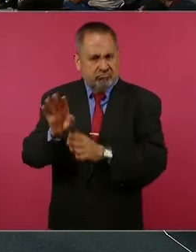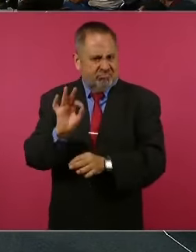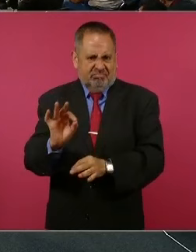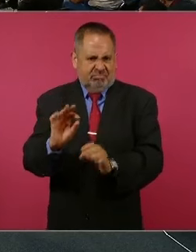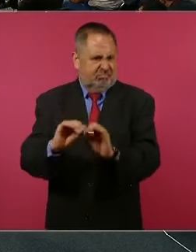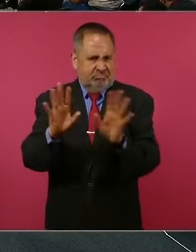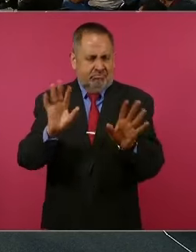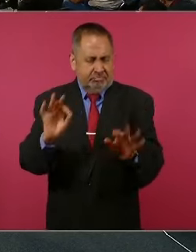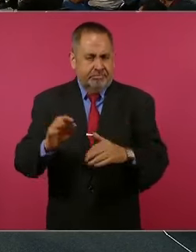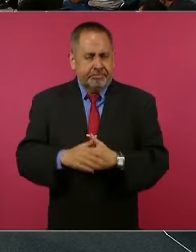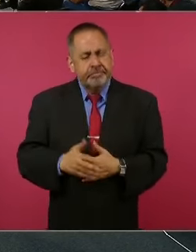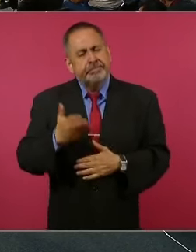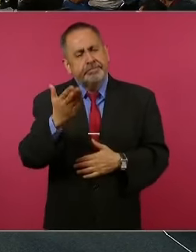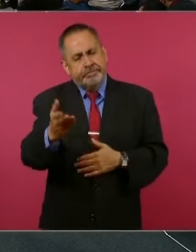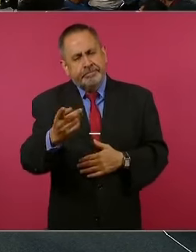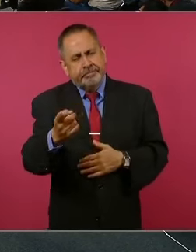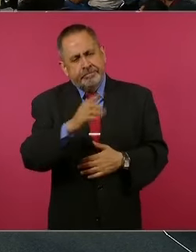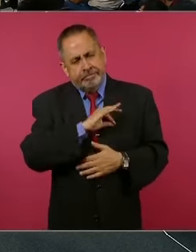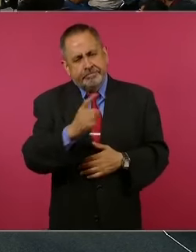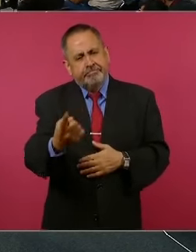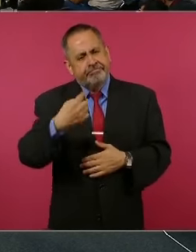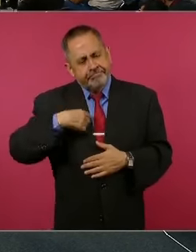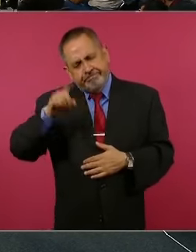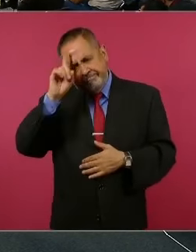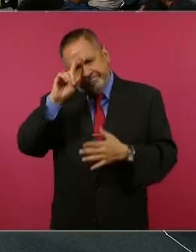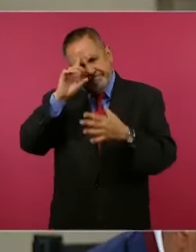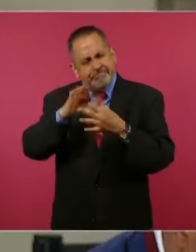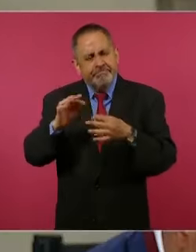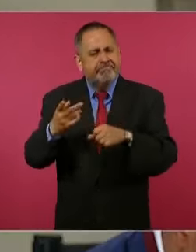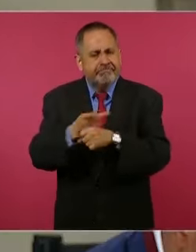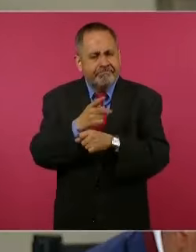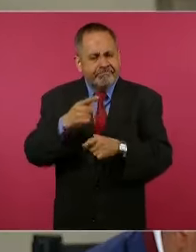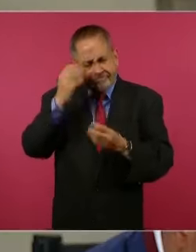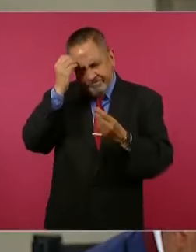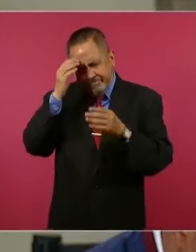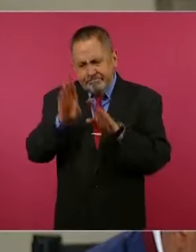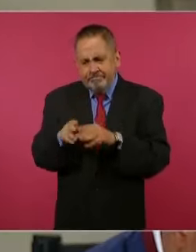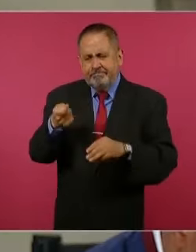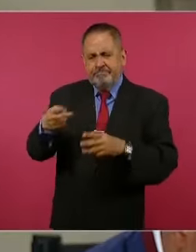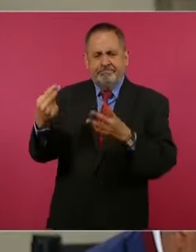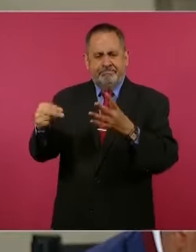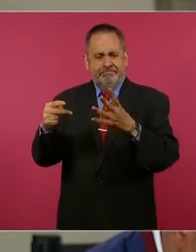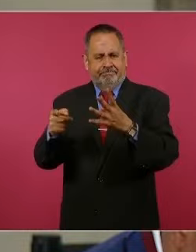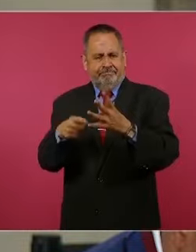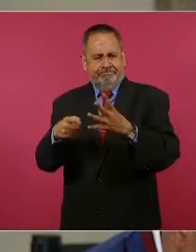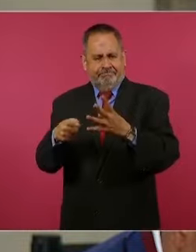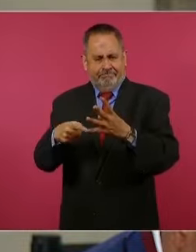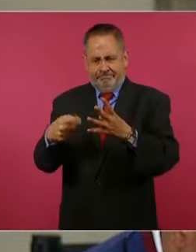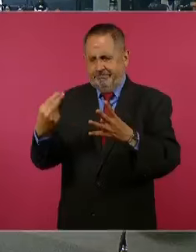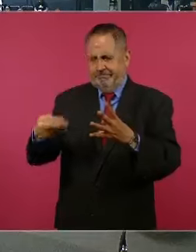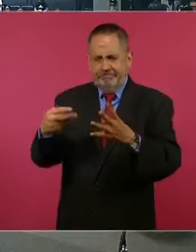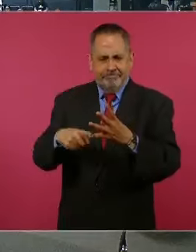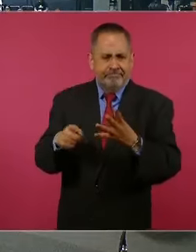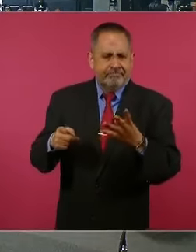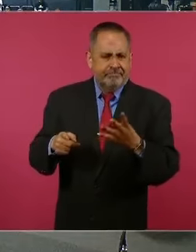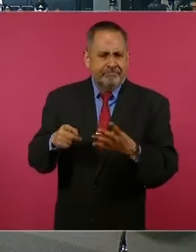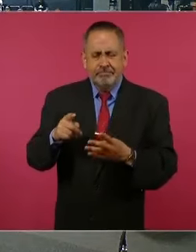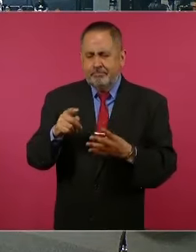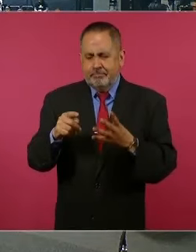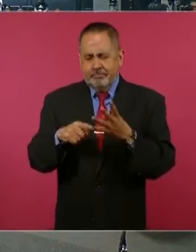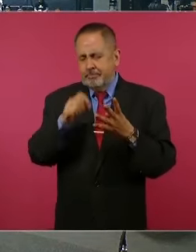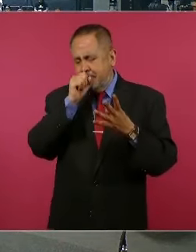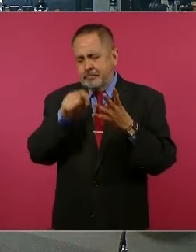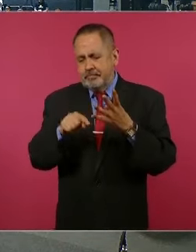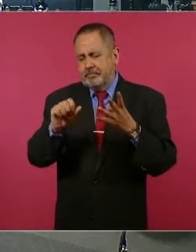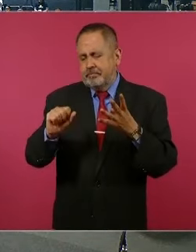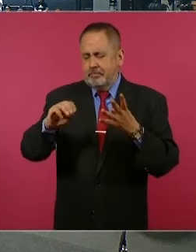supuesto entonces pedirle si nos puede comentar al respecto si ya reflexionó cómo se llama este nuevo indicador este algunos le decían el índice amlo